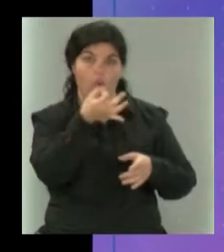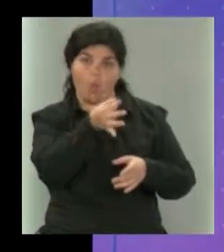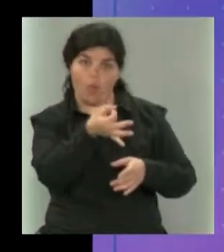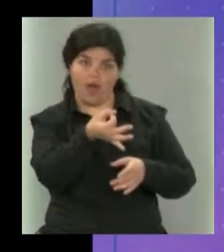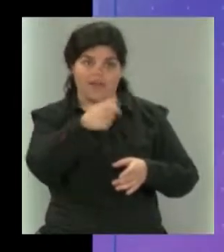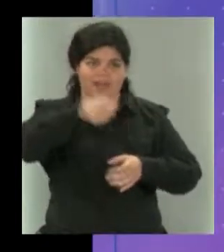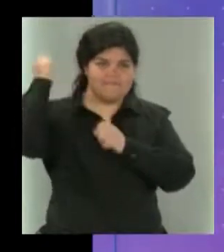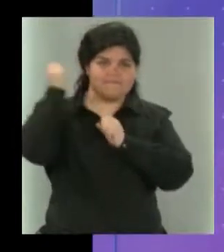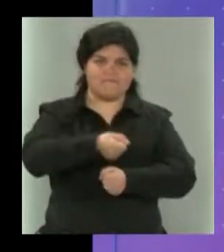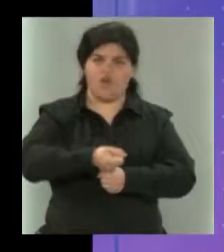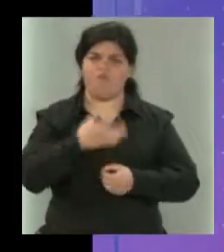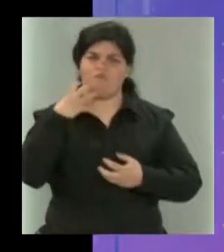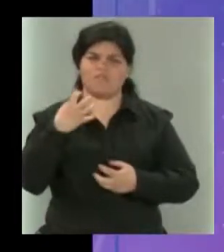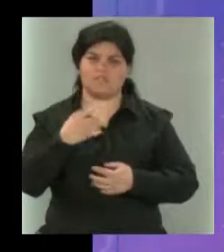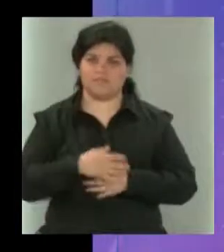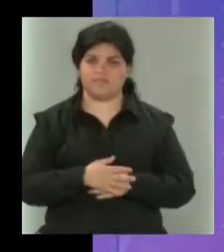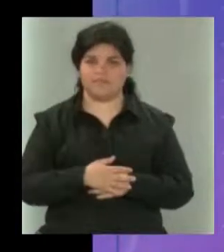la ira.